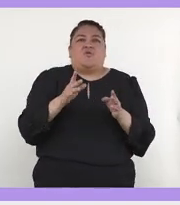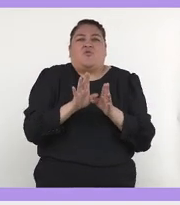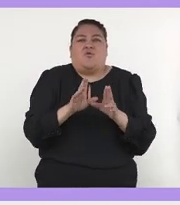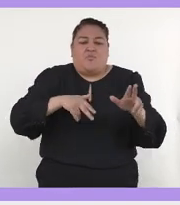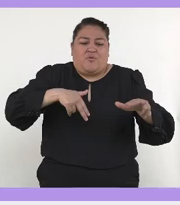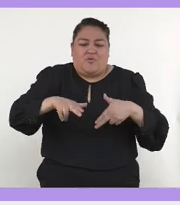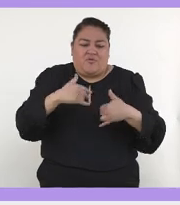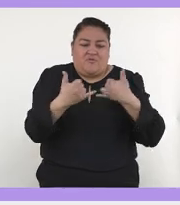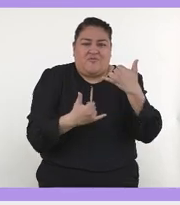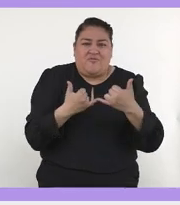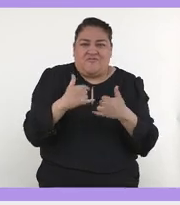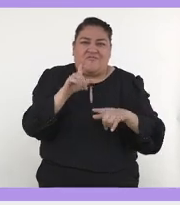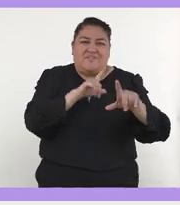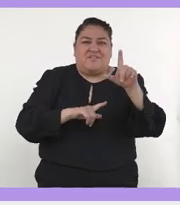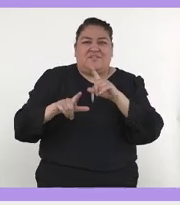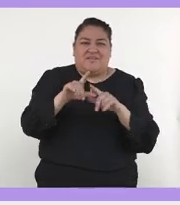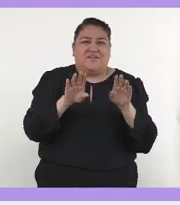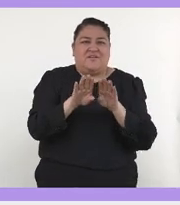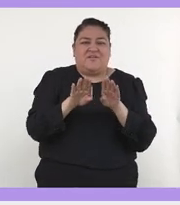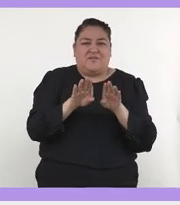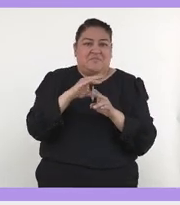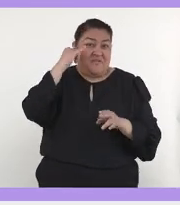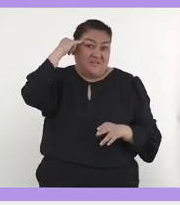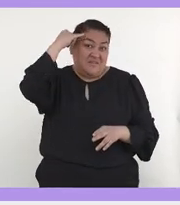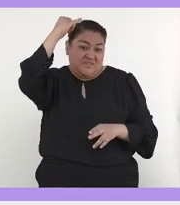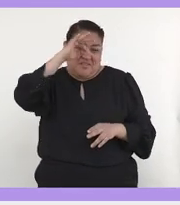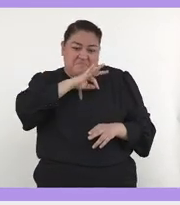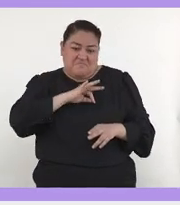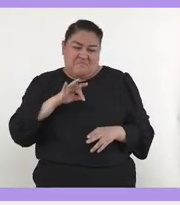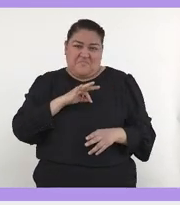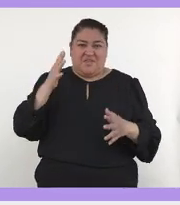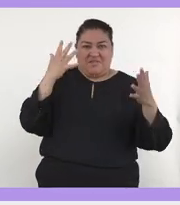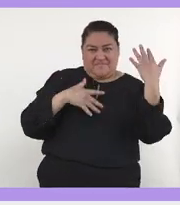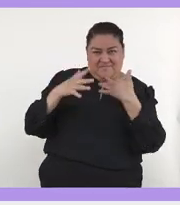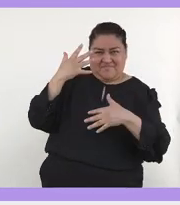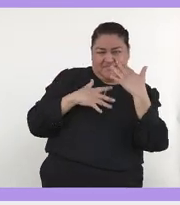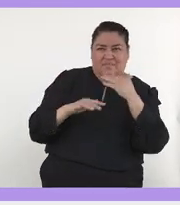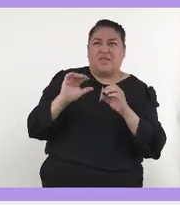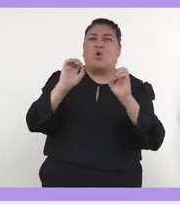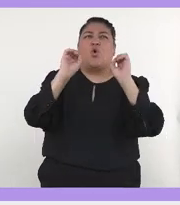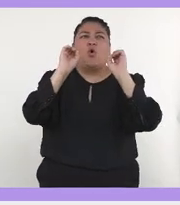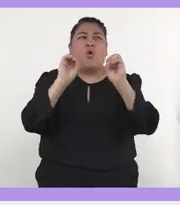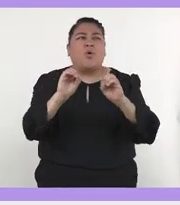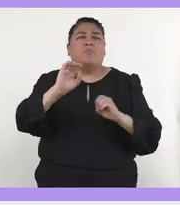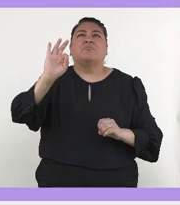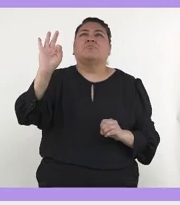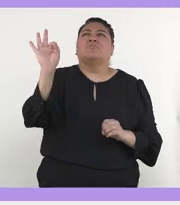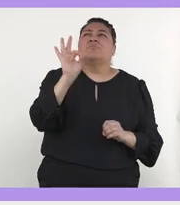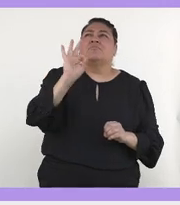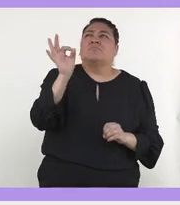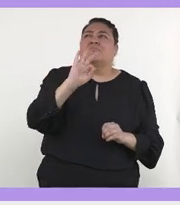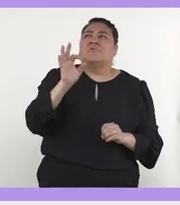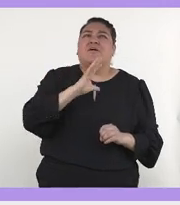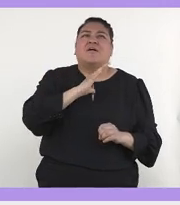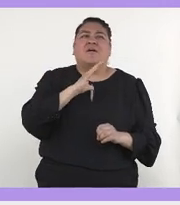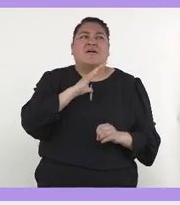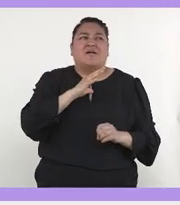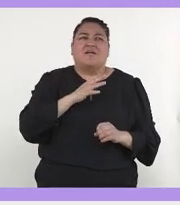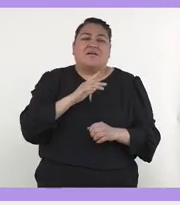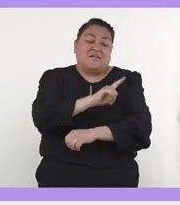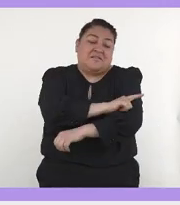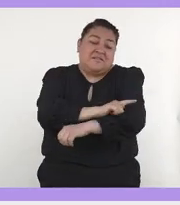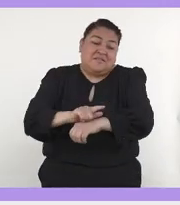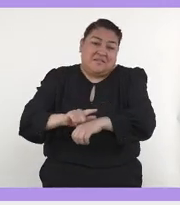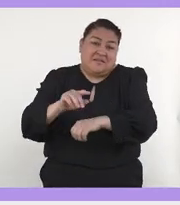maravillosa creo que puede ser una buena idea o por ejemplo tener este la información de la liga